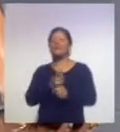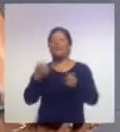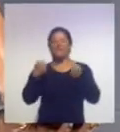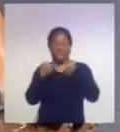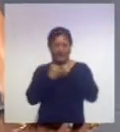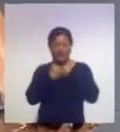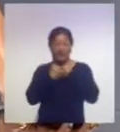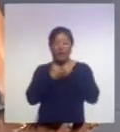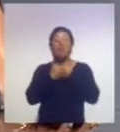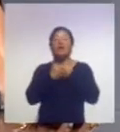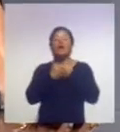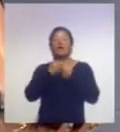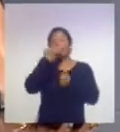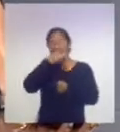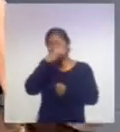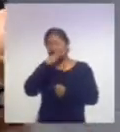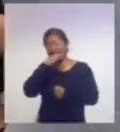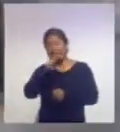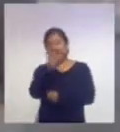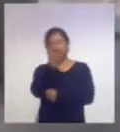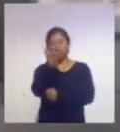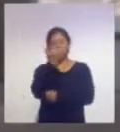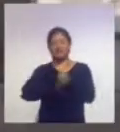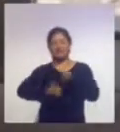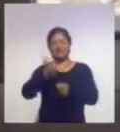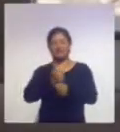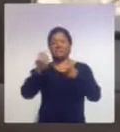500 años del encuentro de dos culturas.